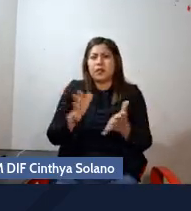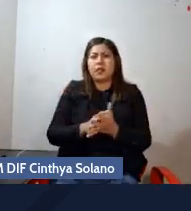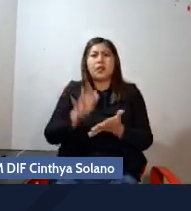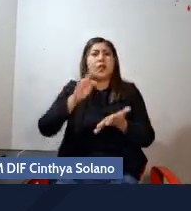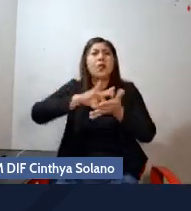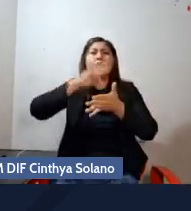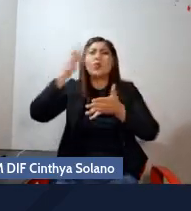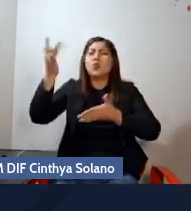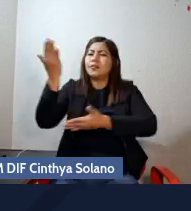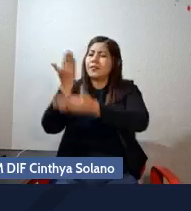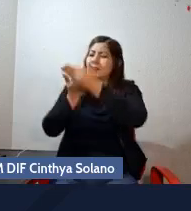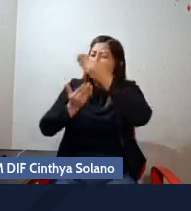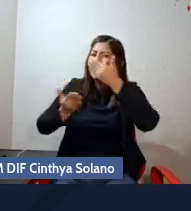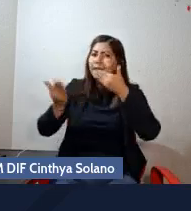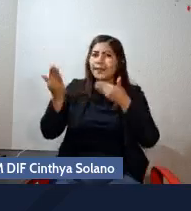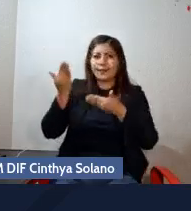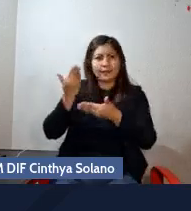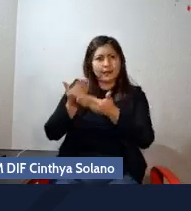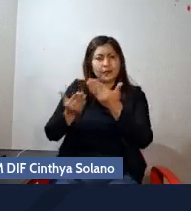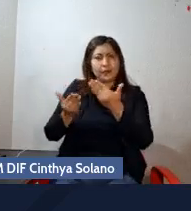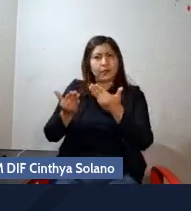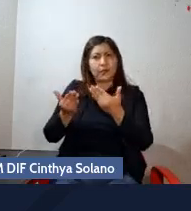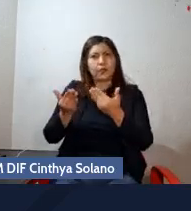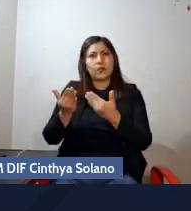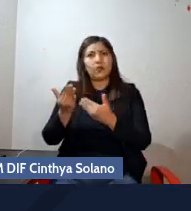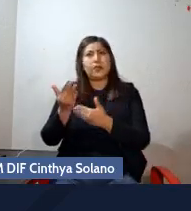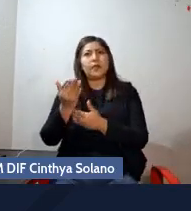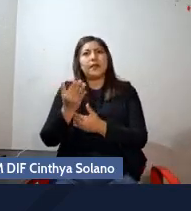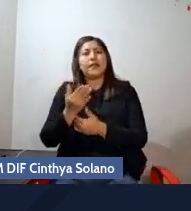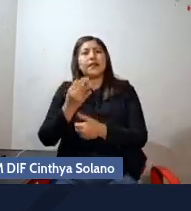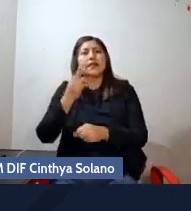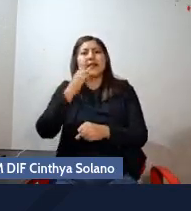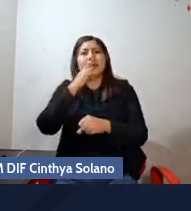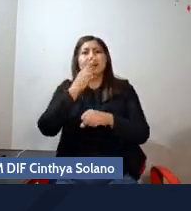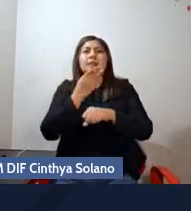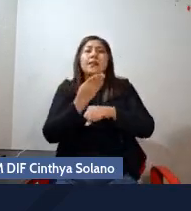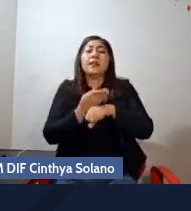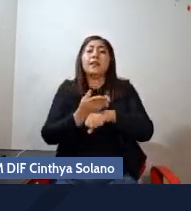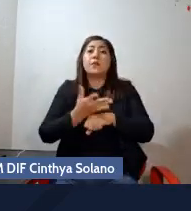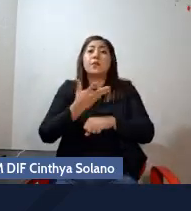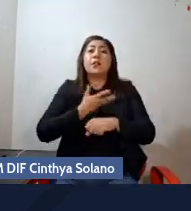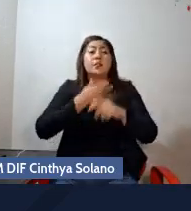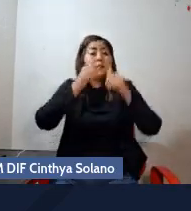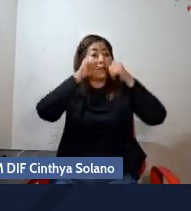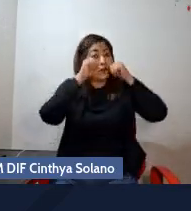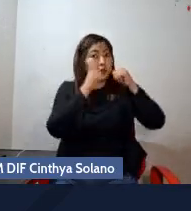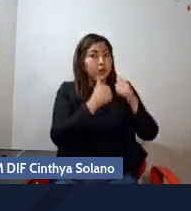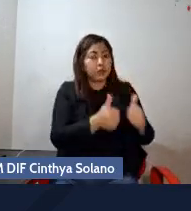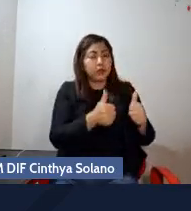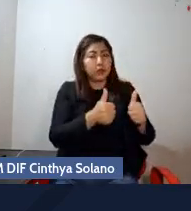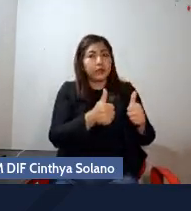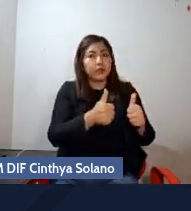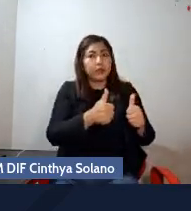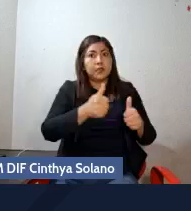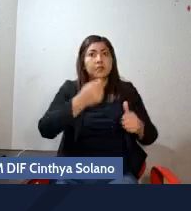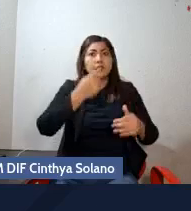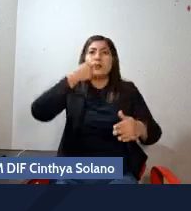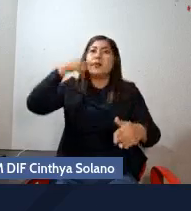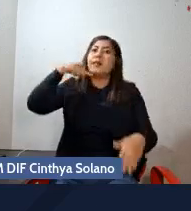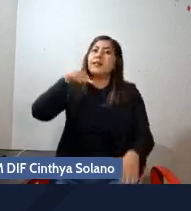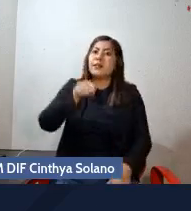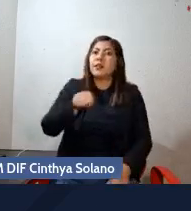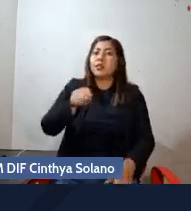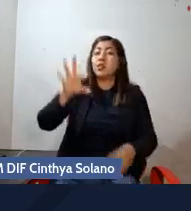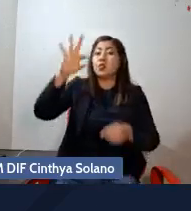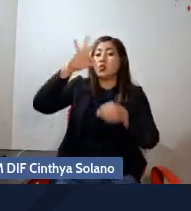pues sobre todo la responsabilidad que tienen, ¿no? De atender las denuncias en materia de delitos electorales en esto